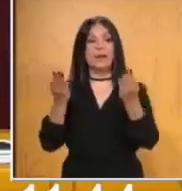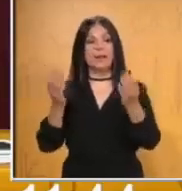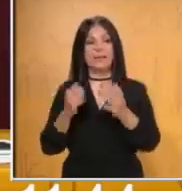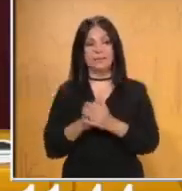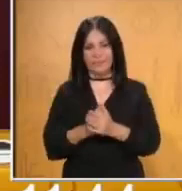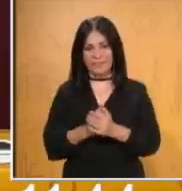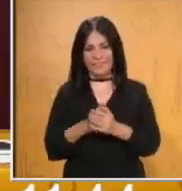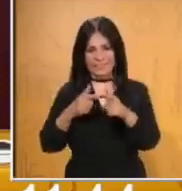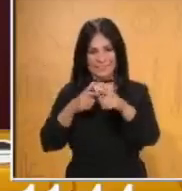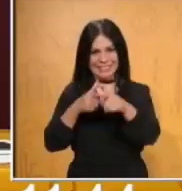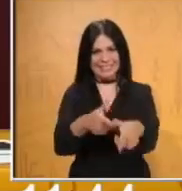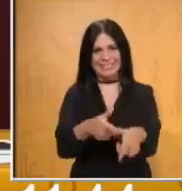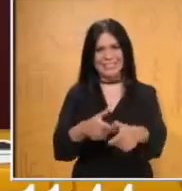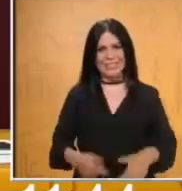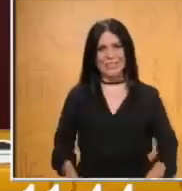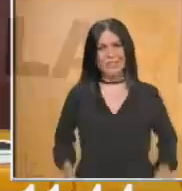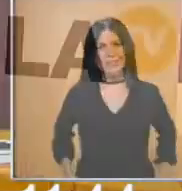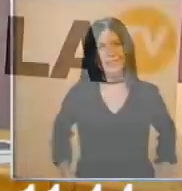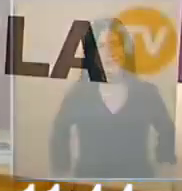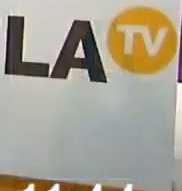Continuamos.